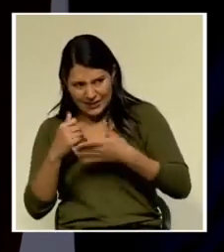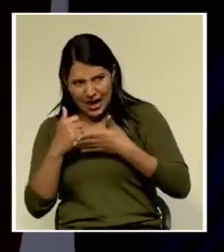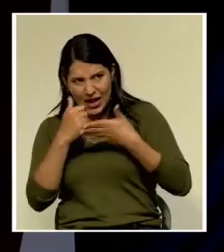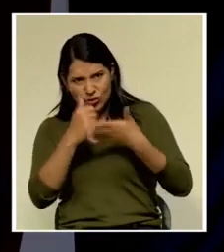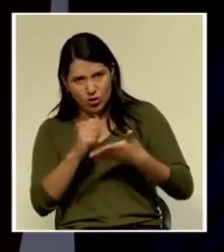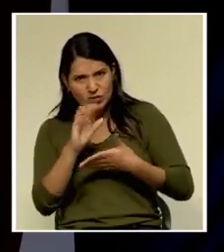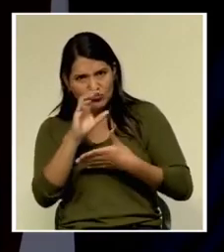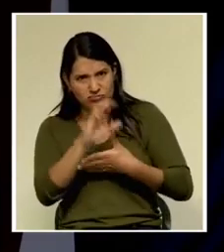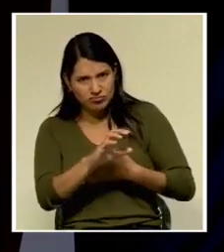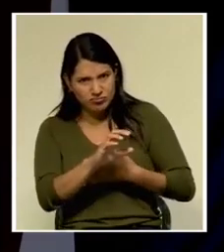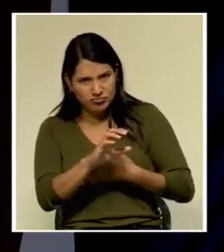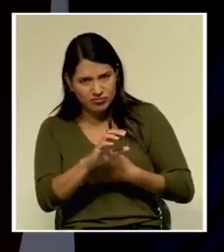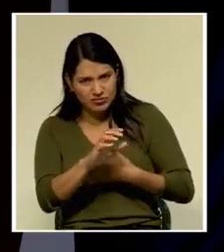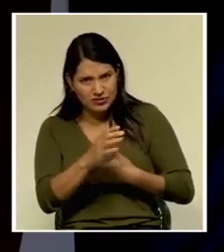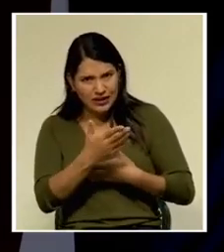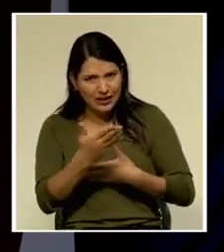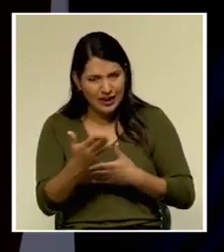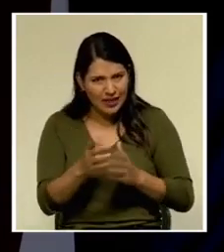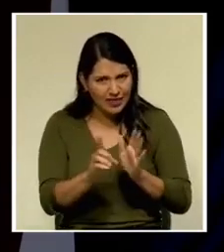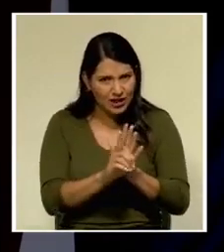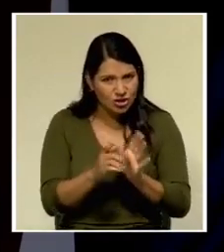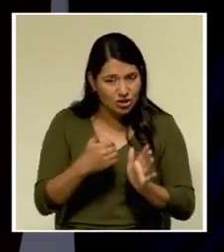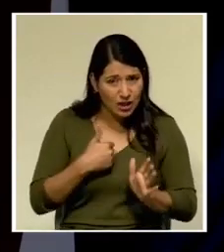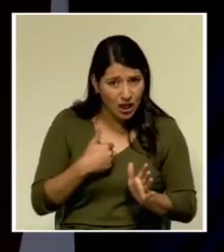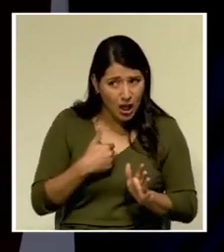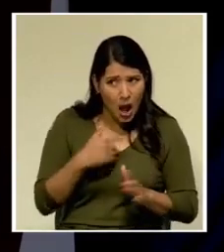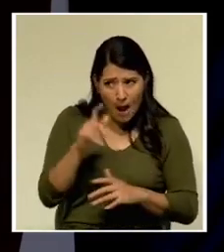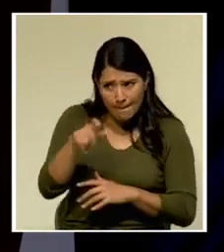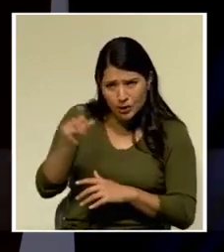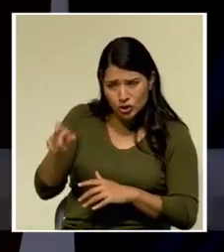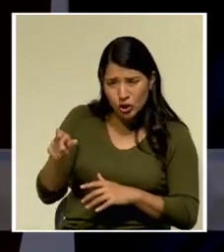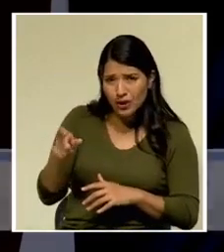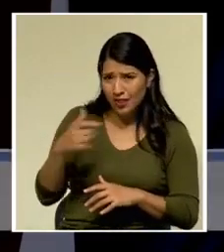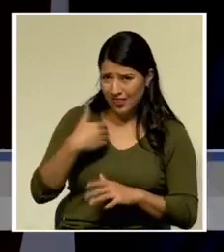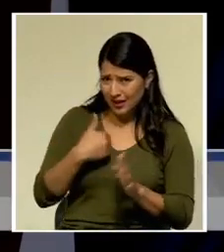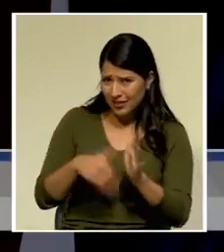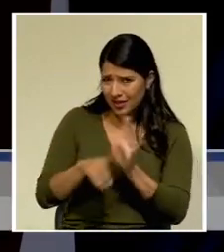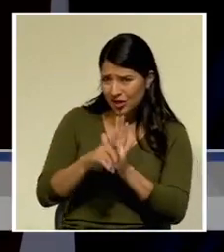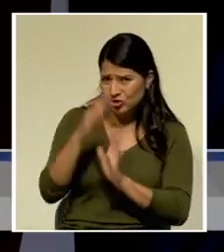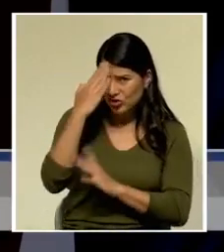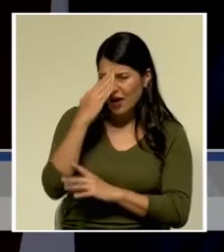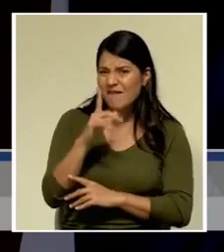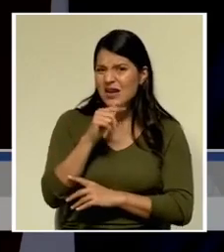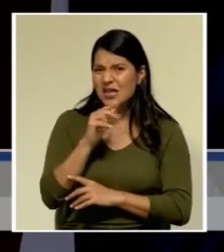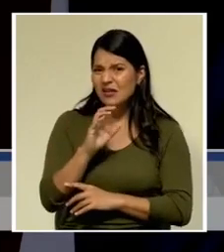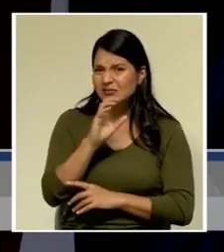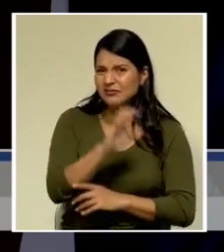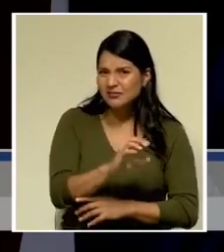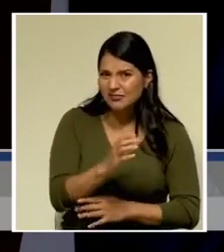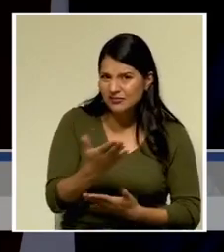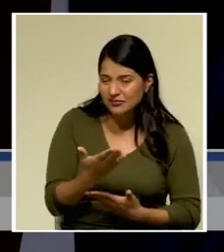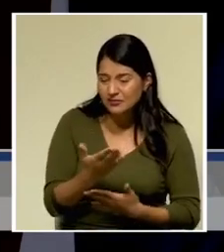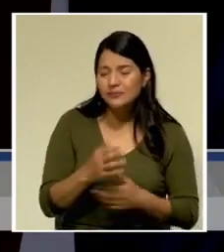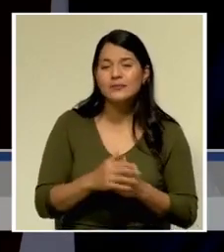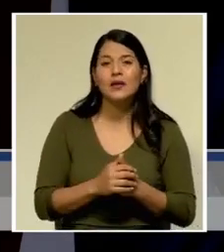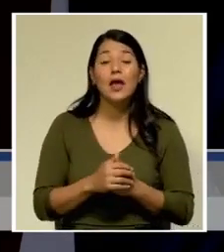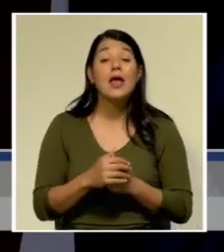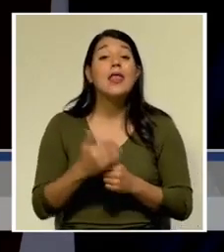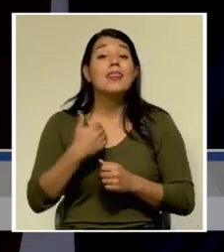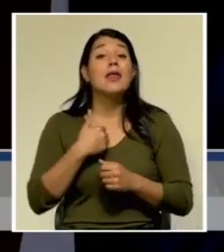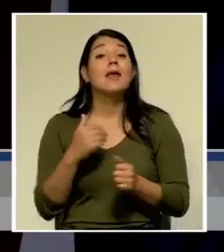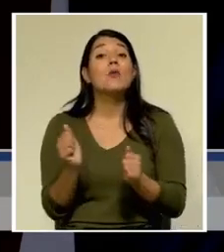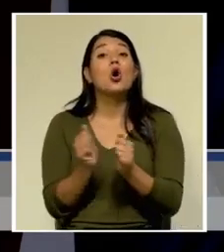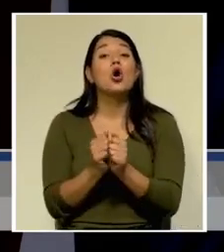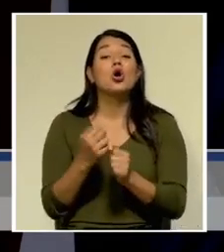saber quiénes intervienen, quiénes son los motores económicos detrás de los candidatos? Tenemos con nosotros